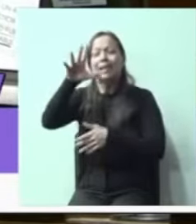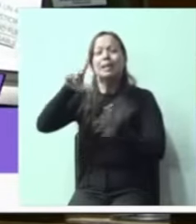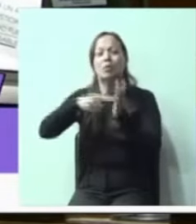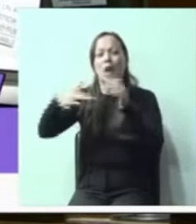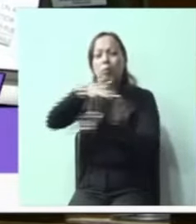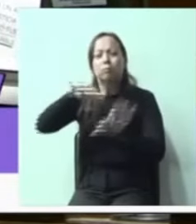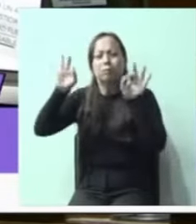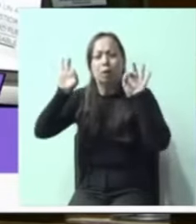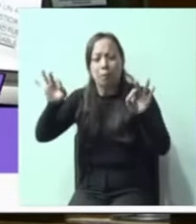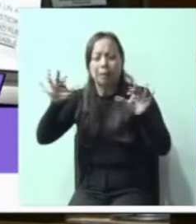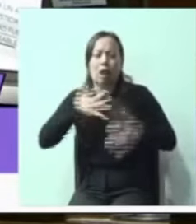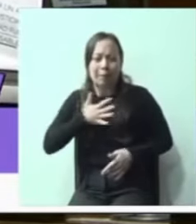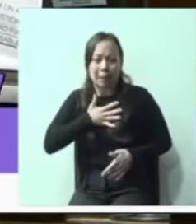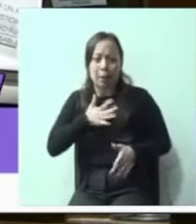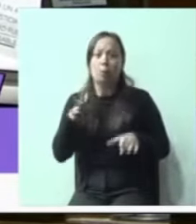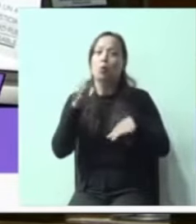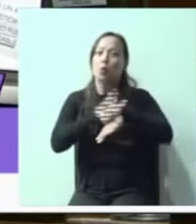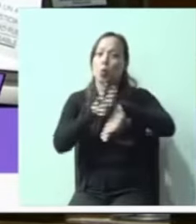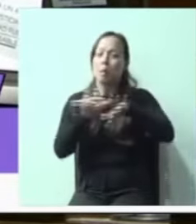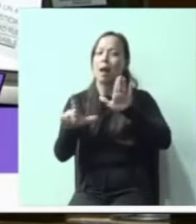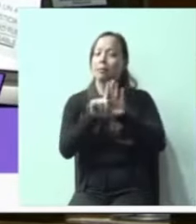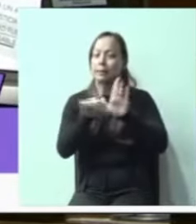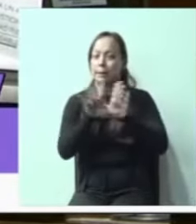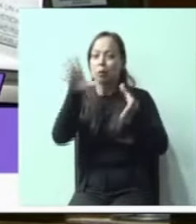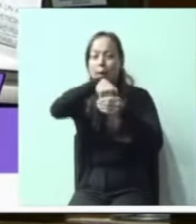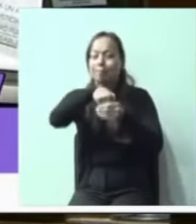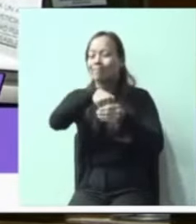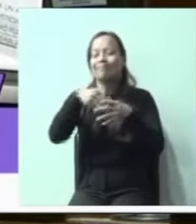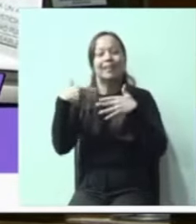lamentablemente por esta legislatura, por este Poder Ejecutivo, no hay un reconocimiento como se debe? Nada.